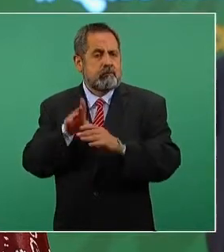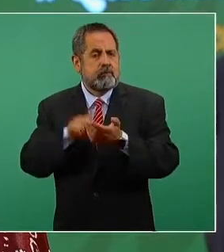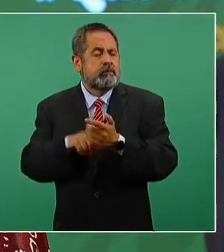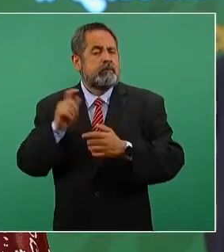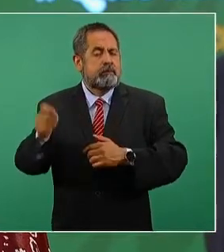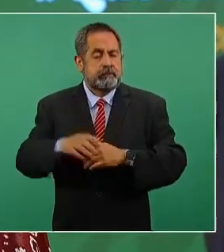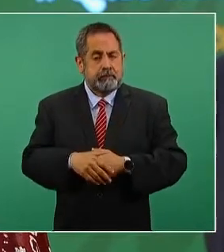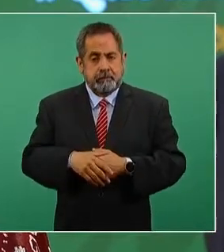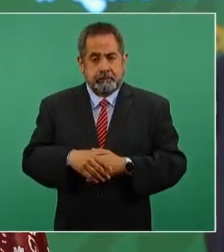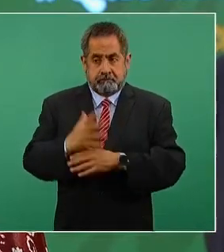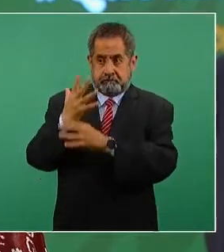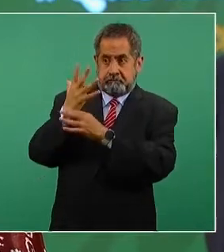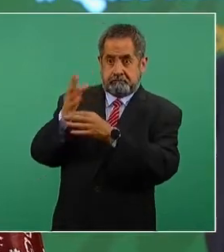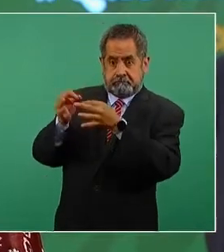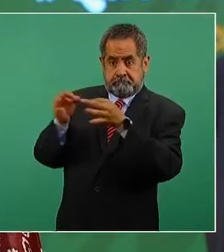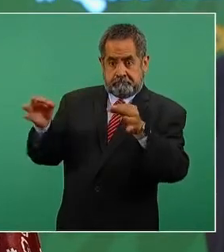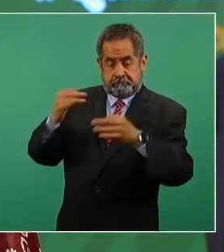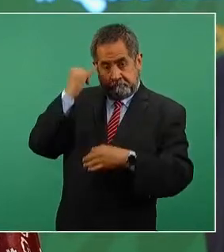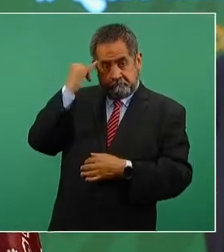El proverbio dice: